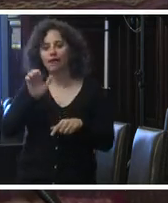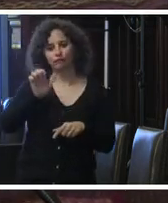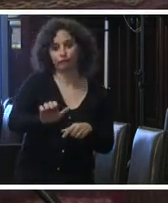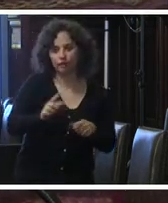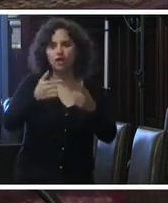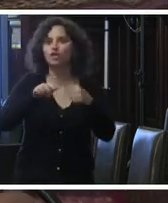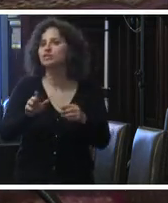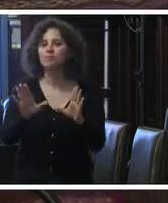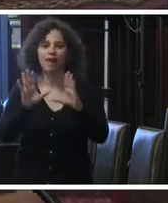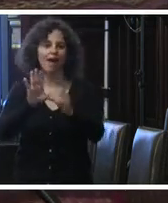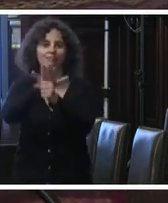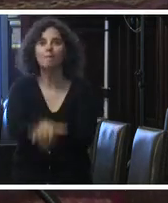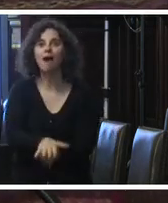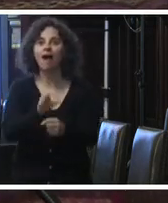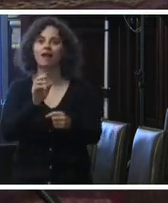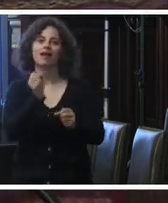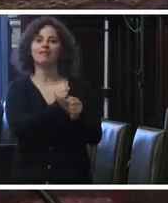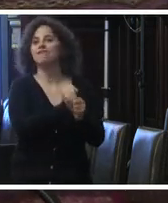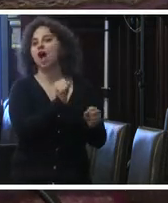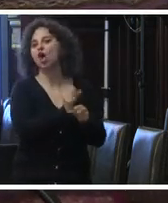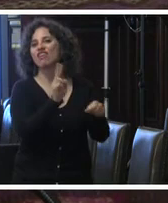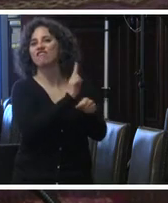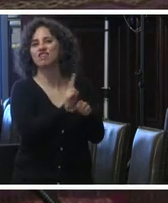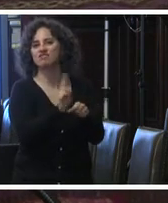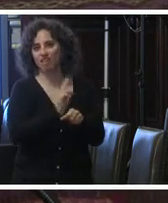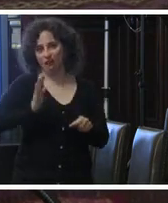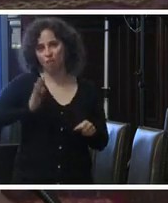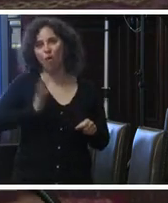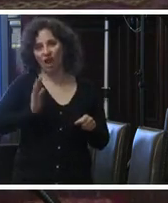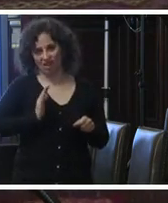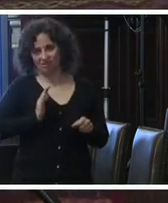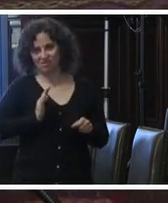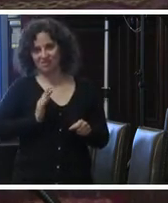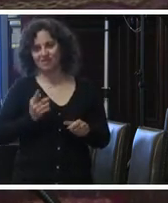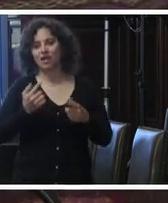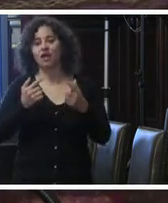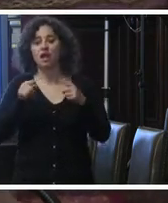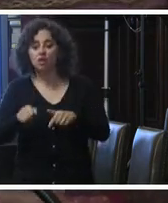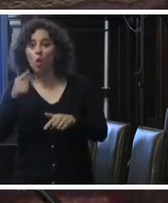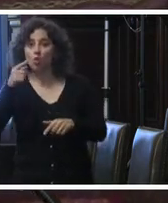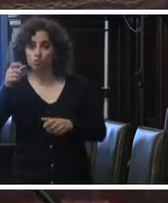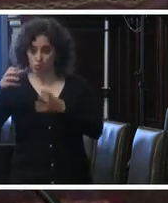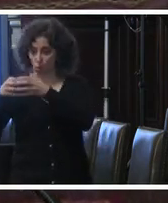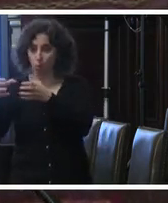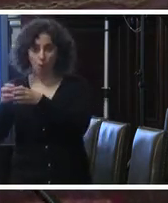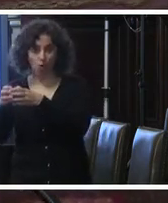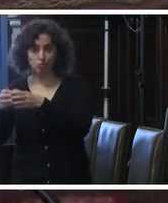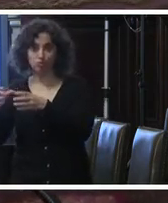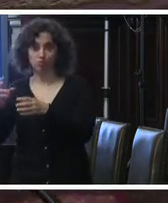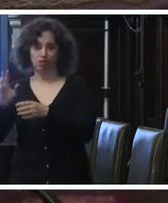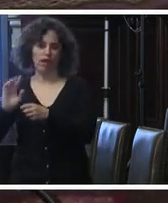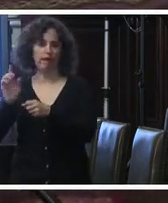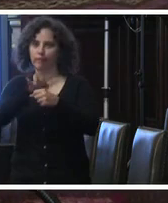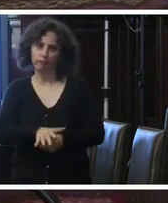o neutralizar la labor de defensa de estas mujeres. Agresores que vienen a